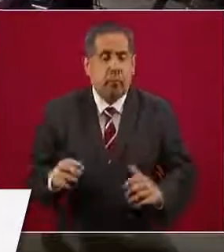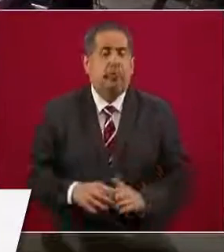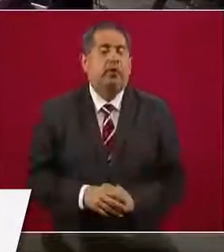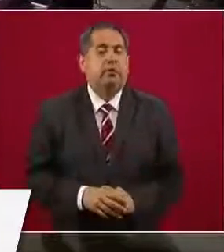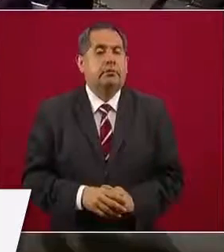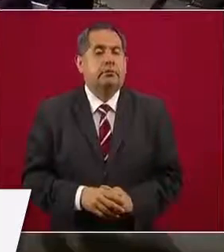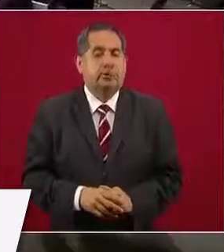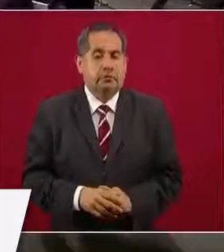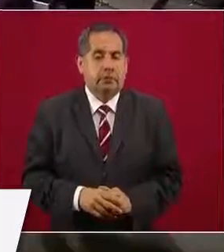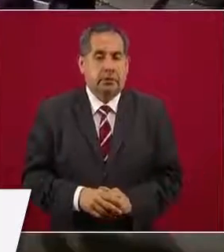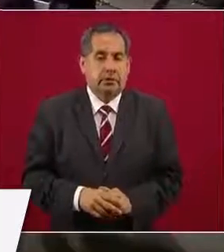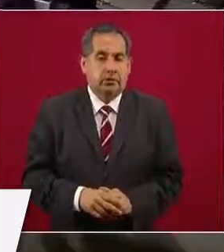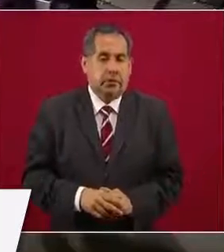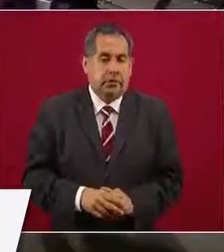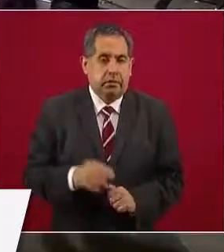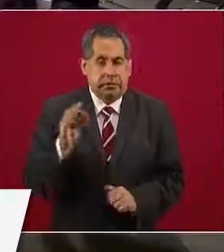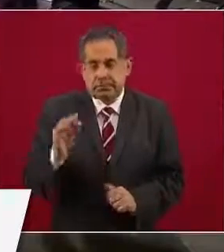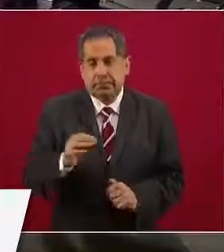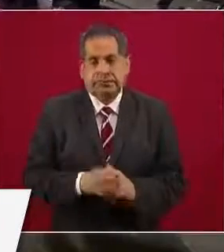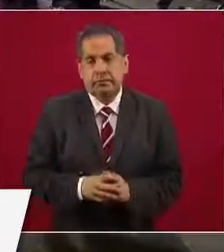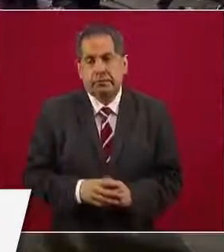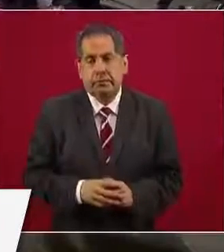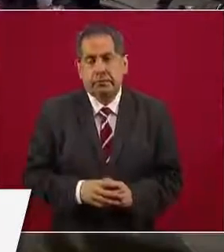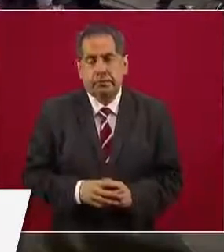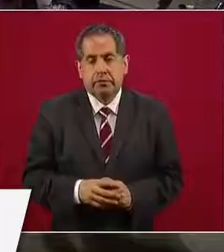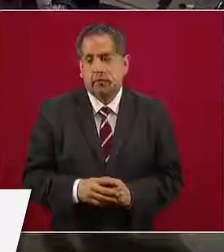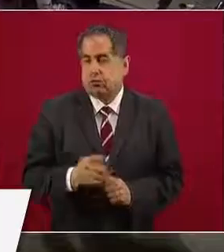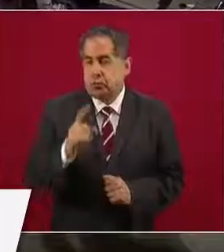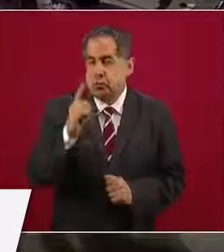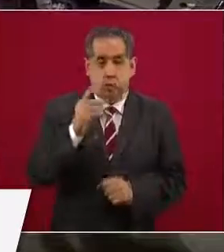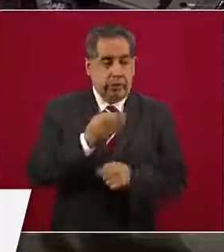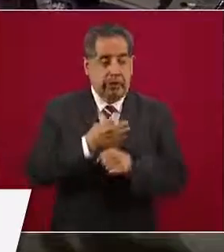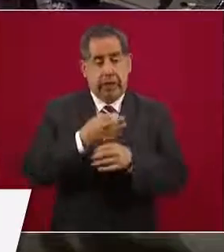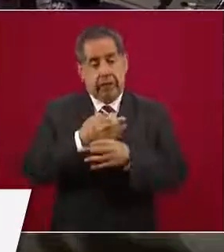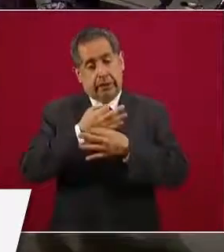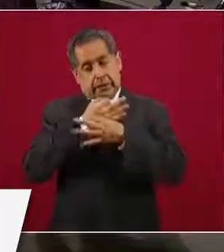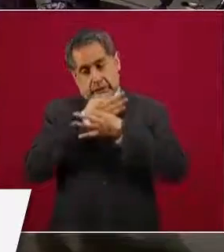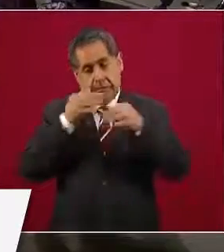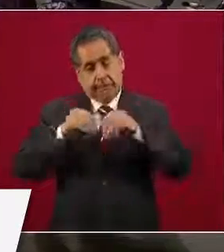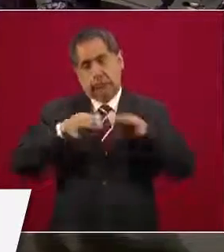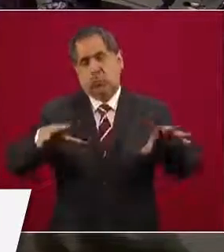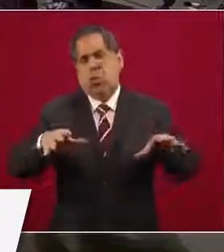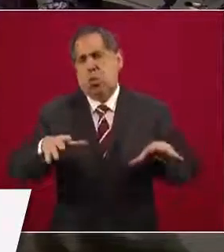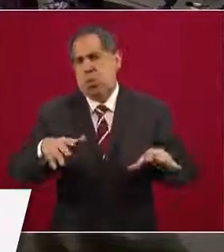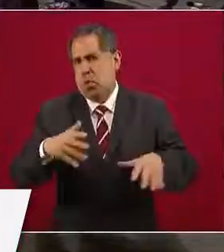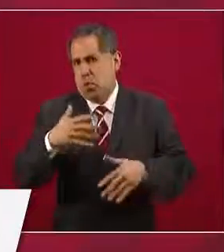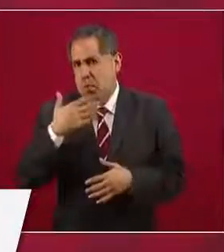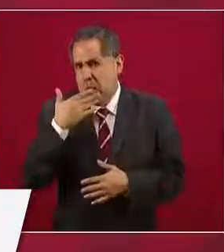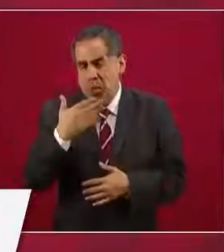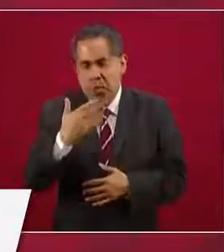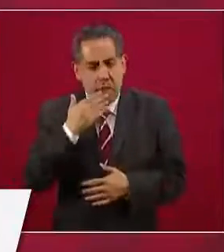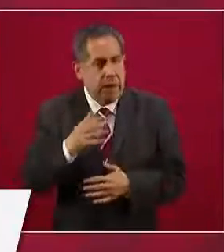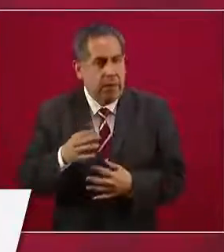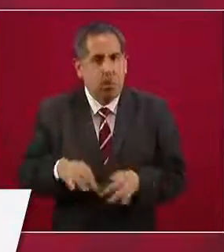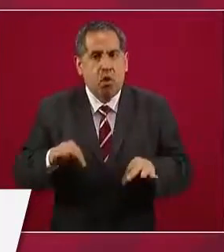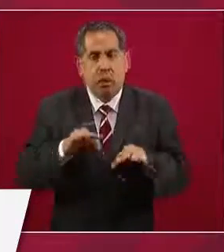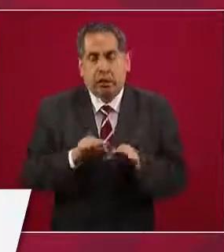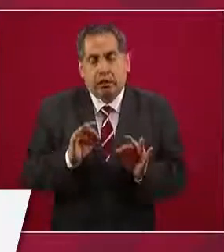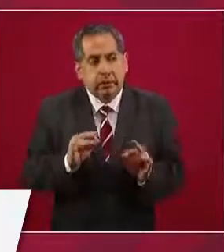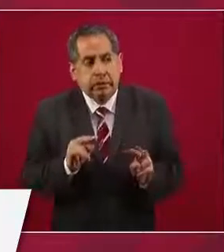efectivamente es importante este anuncio porque nos pone en un elemento que hemos venido